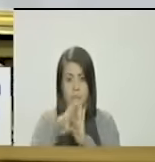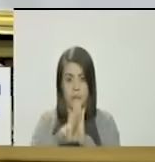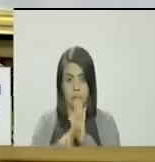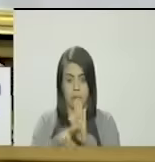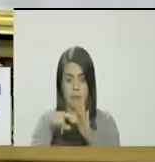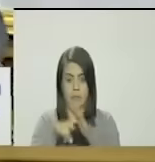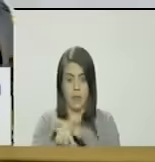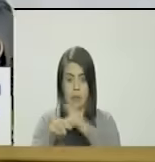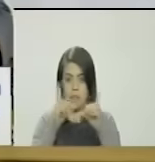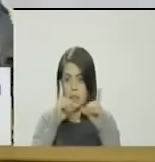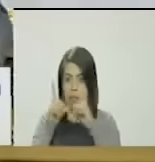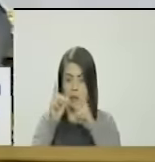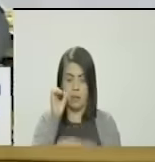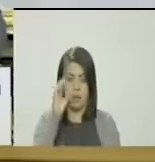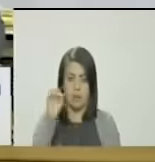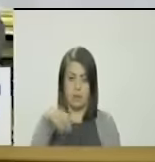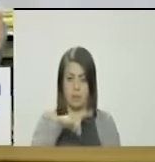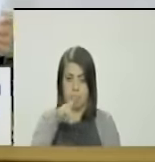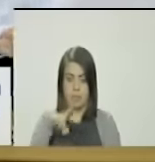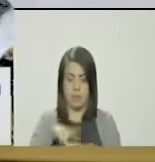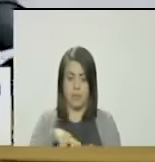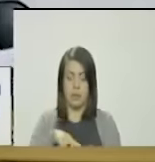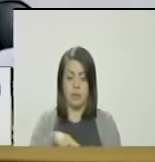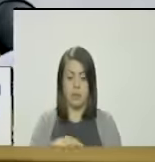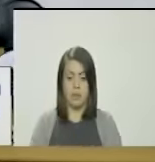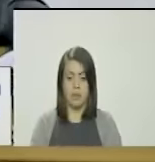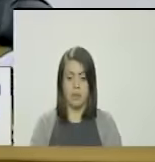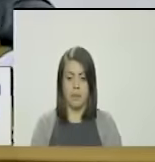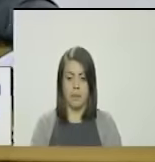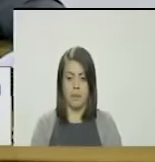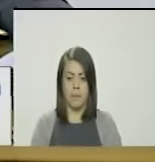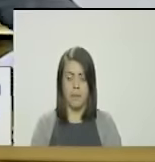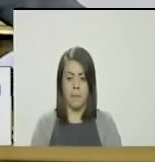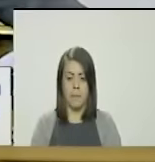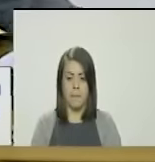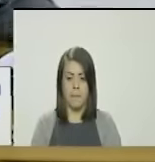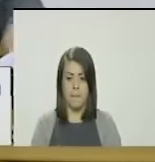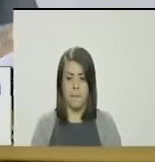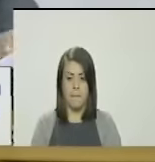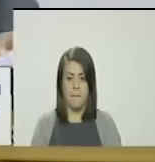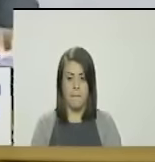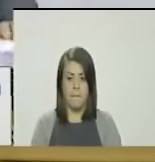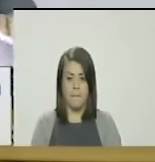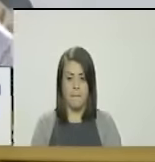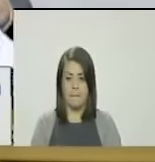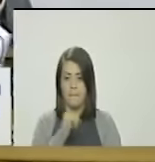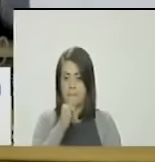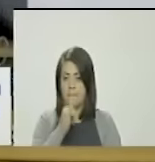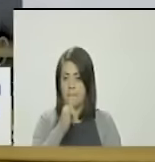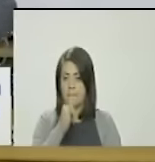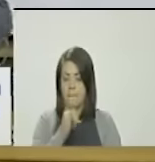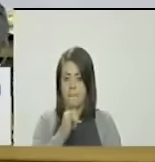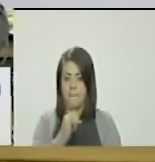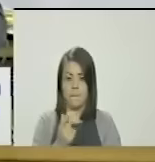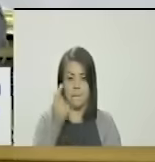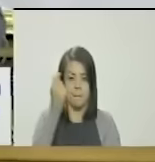Reglamento Interior y de Debates de la Asamblea Nacional, por supuesto, informándole a los diputados y